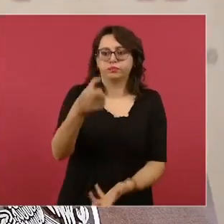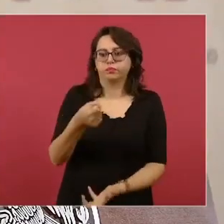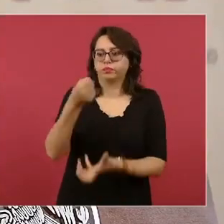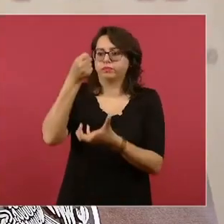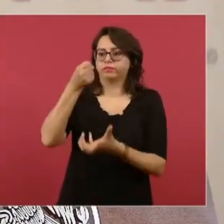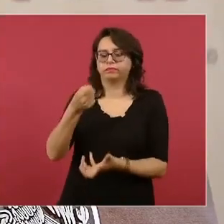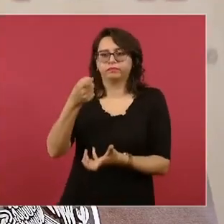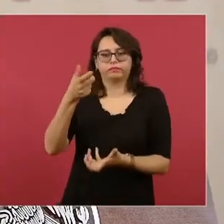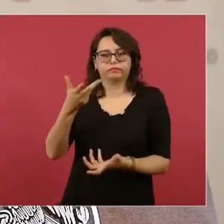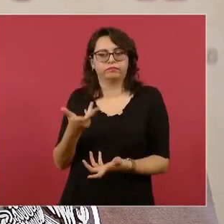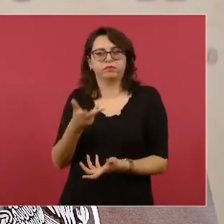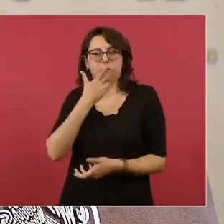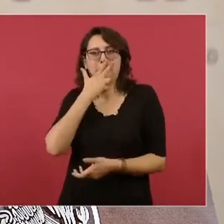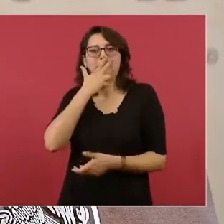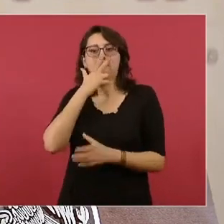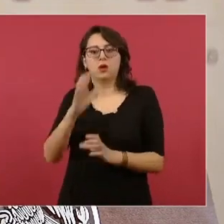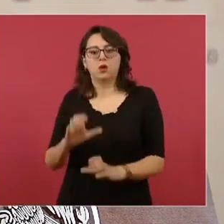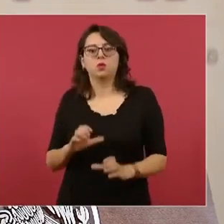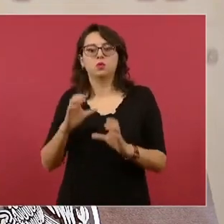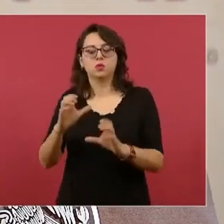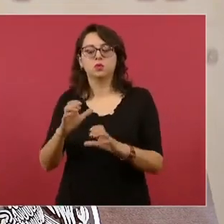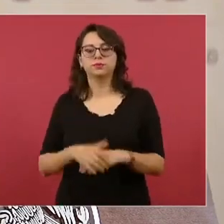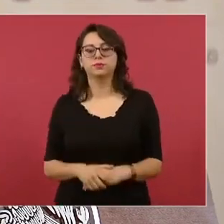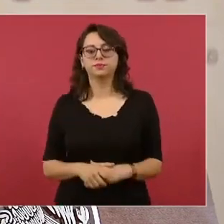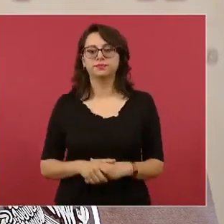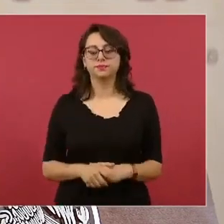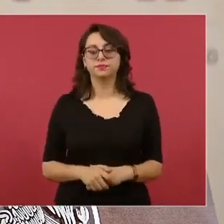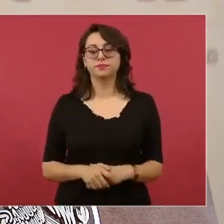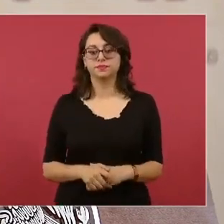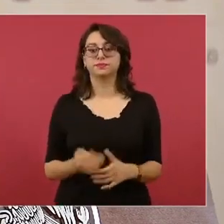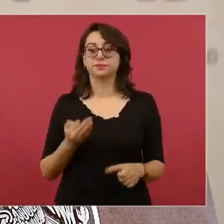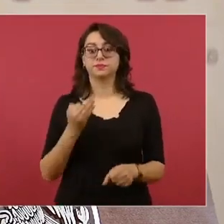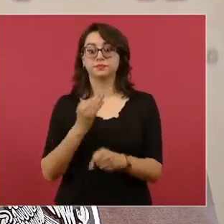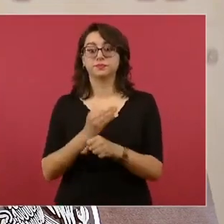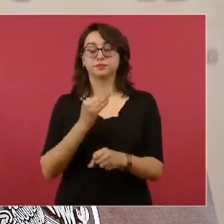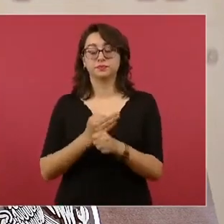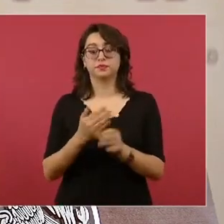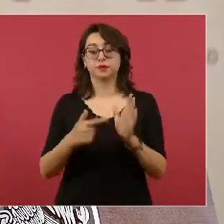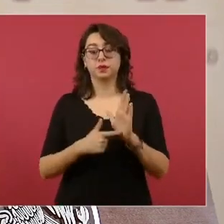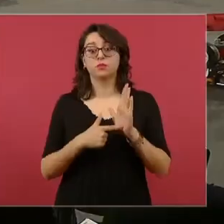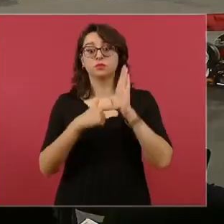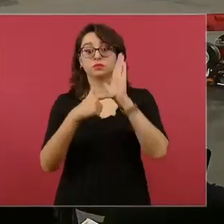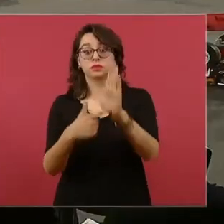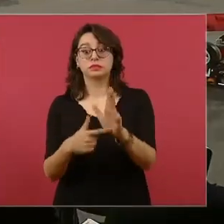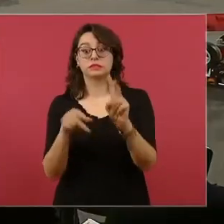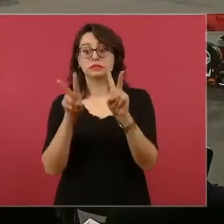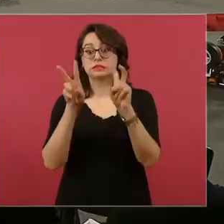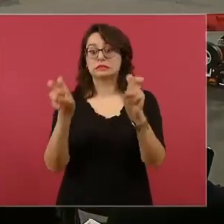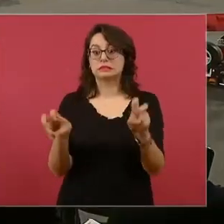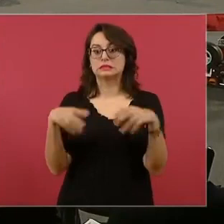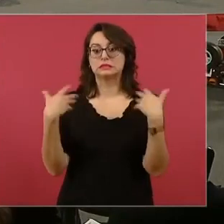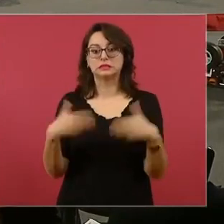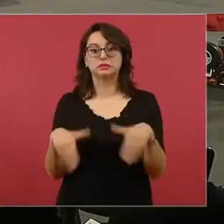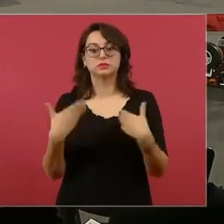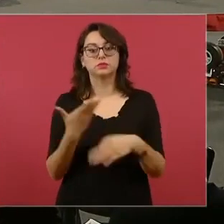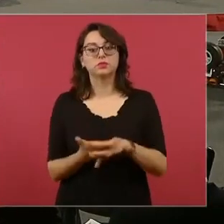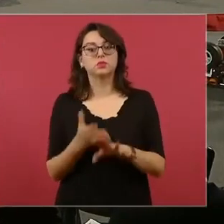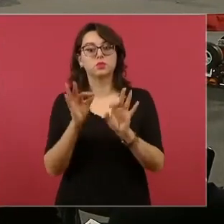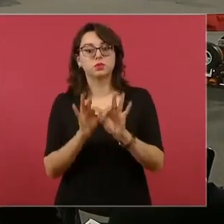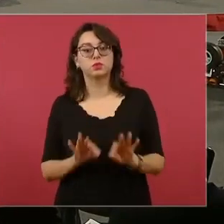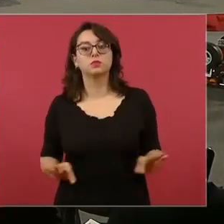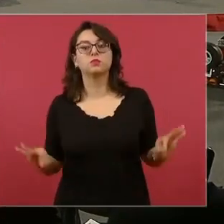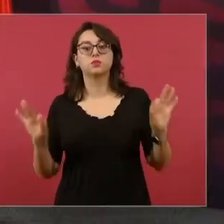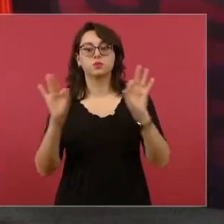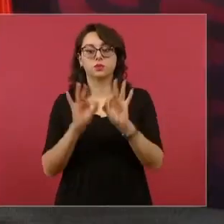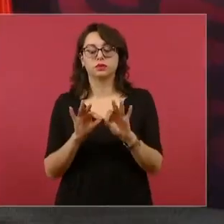mexicanos. Este caso que voy a plantear, como lo ha señalado el señor presidente, es un caso relevante, no solamente